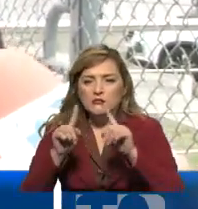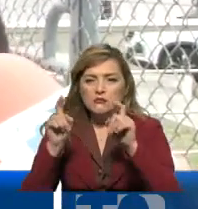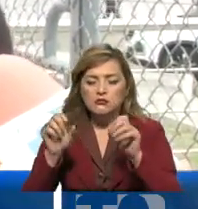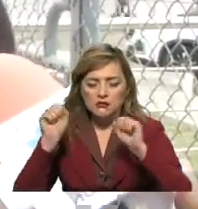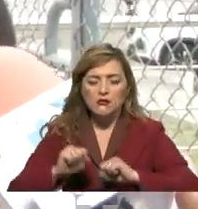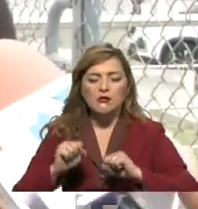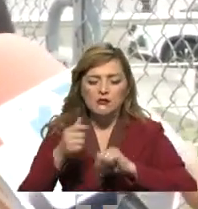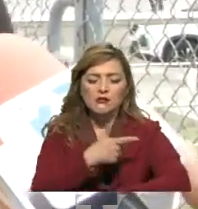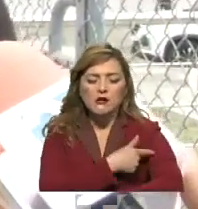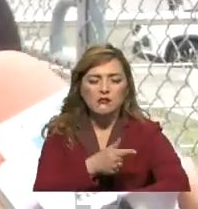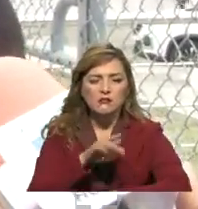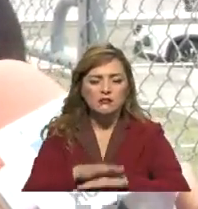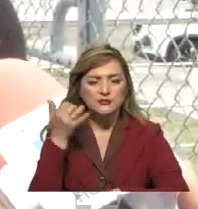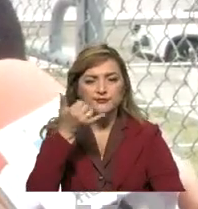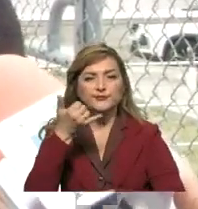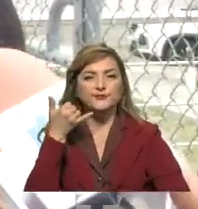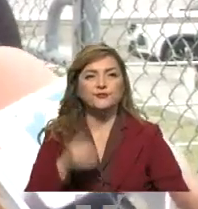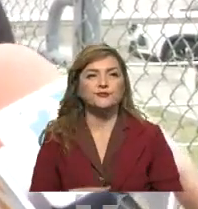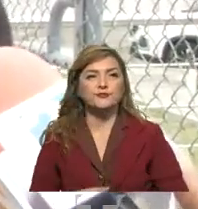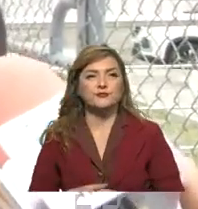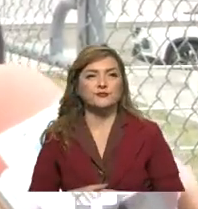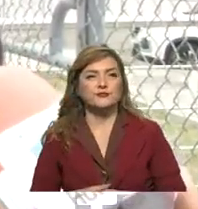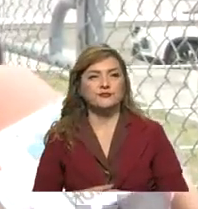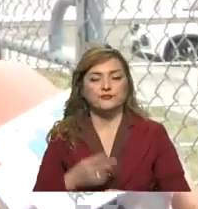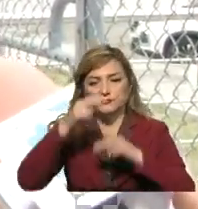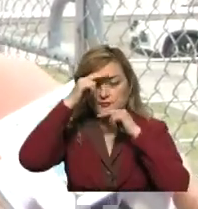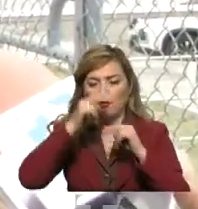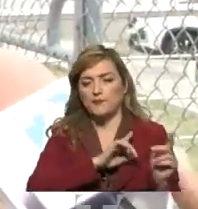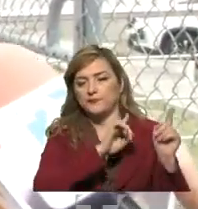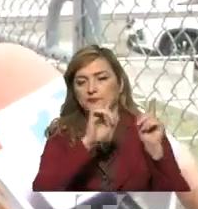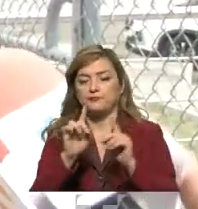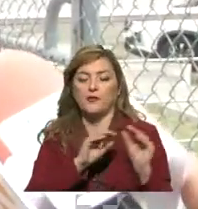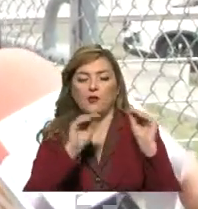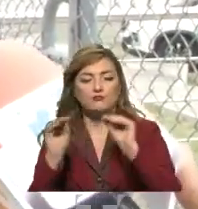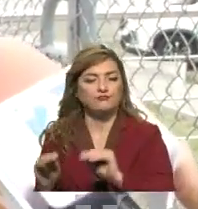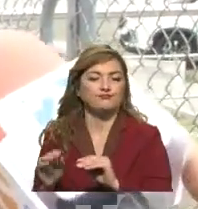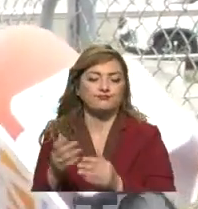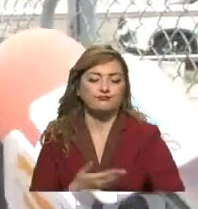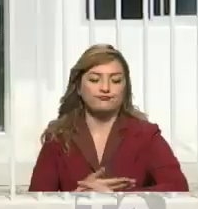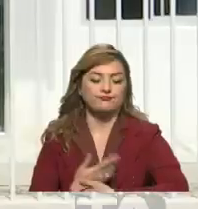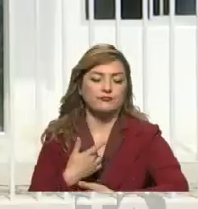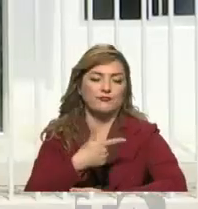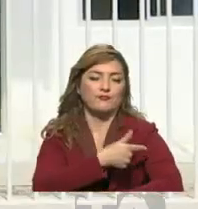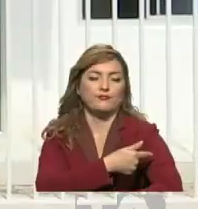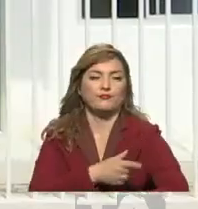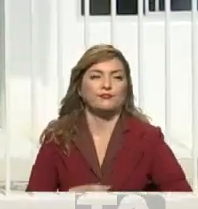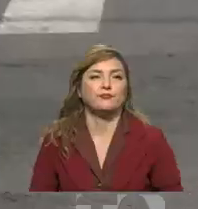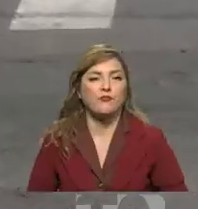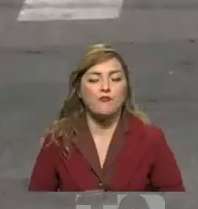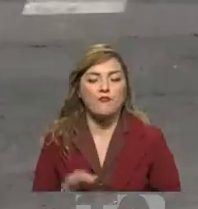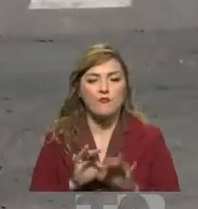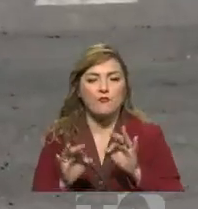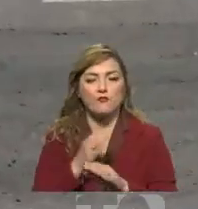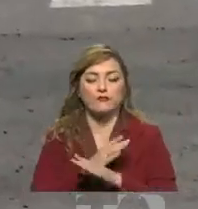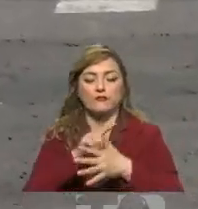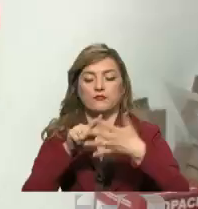me dijeron que ya me iban a llamar. Pero yo misma igual ya vi las noticias que había y por eso ya asistí el día de hoy, a ver qué pasaba. La fórmula sirve para